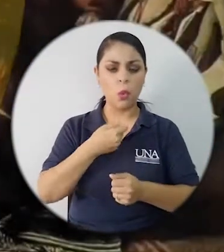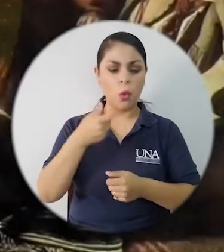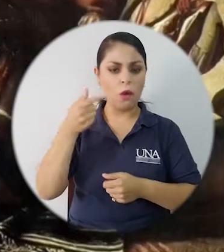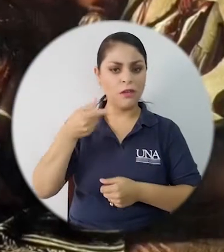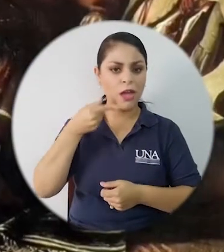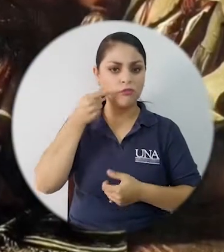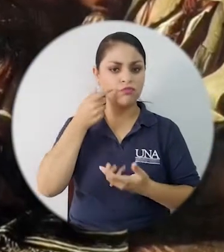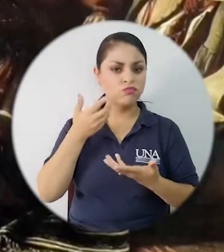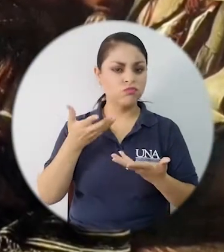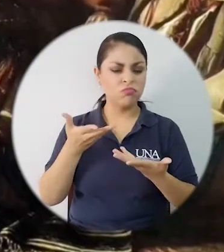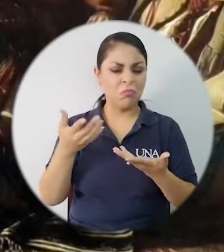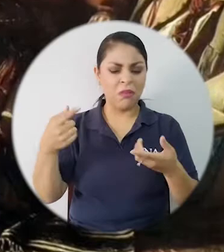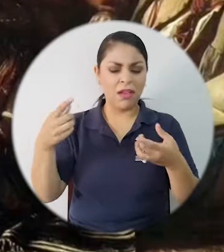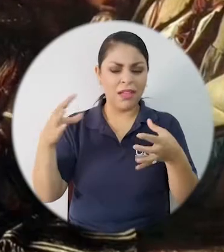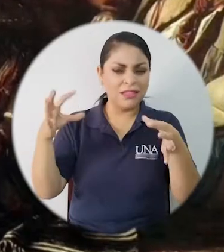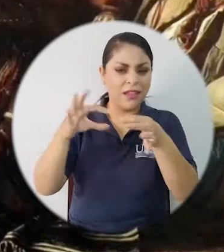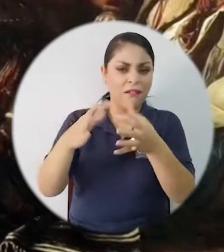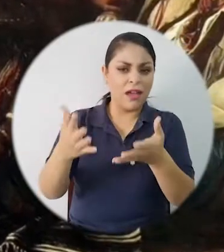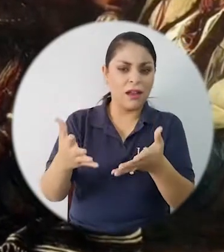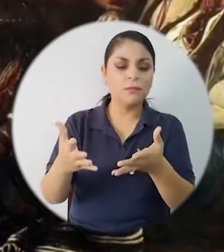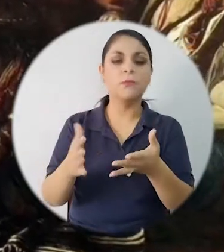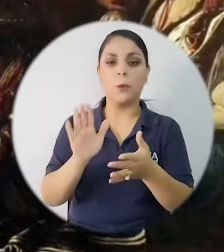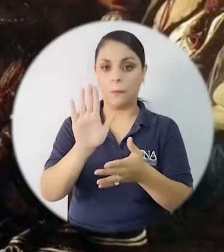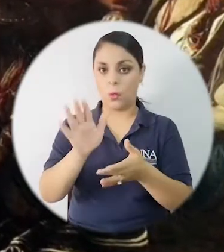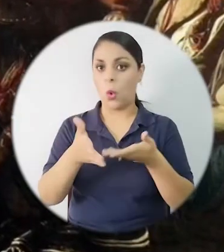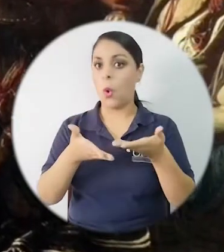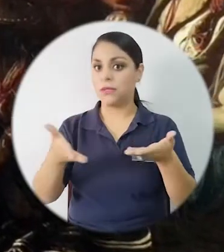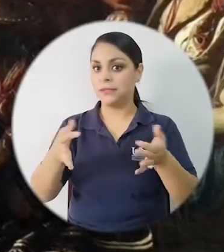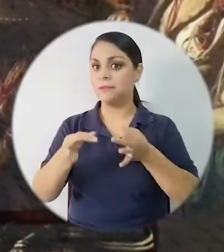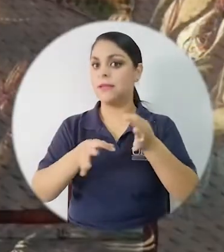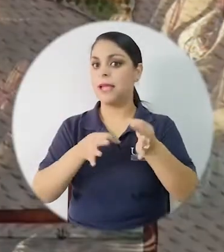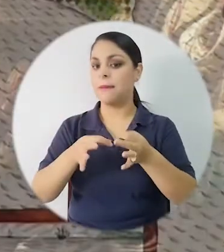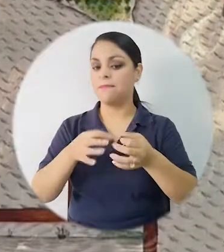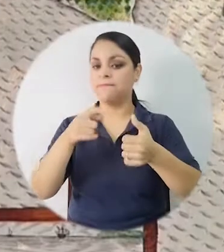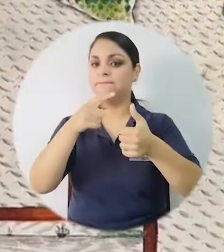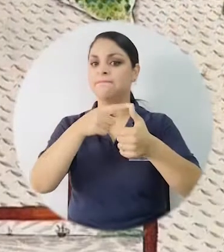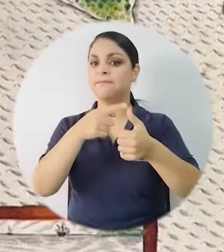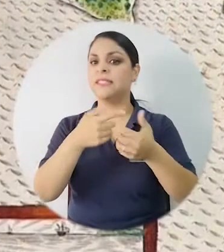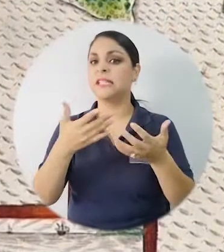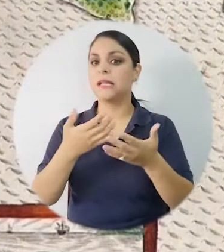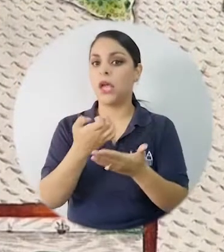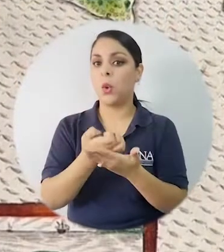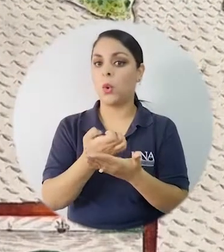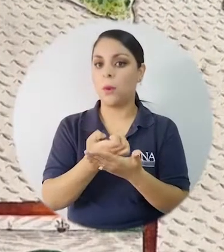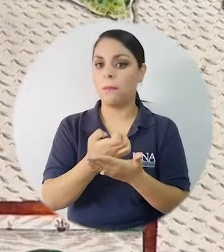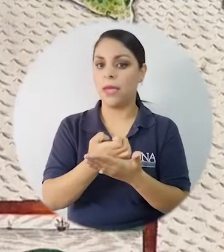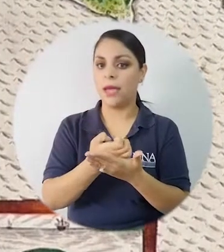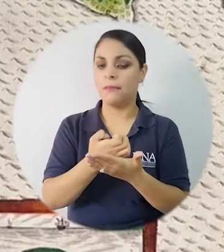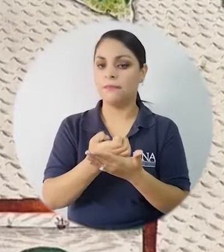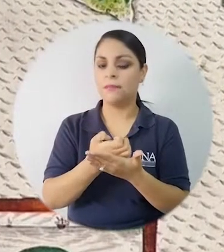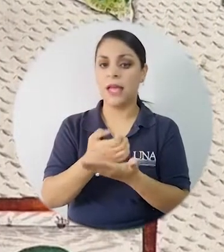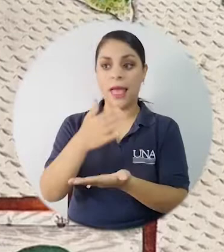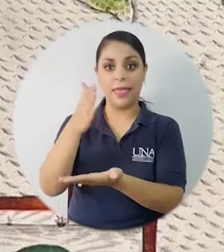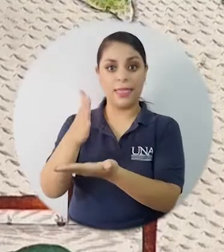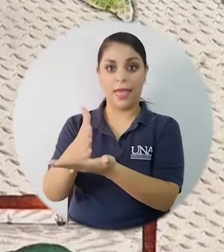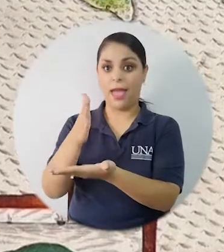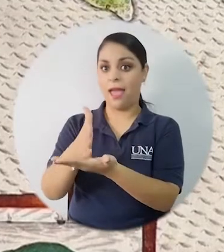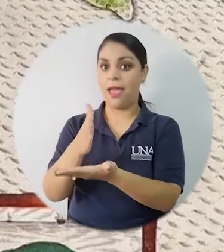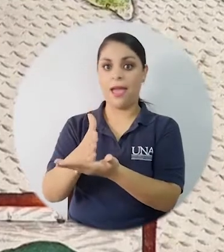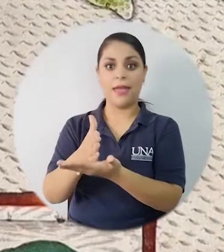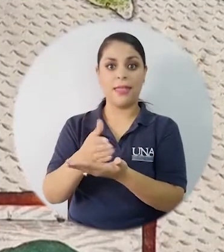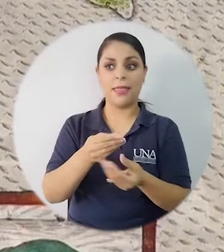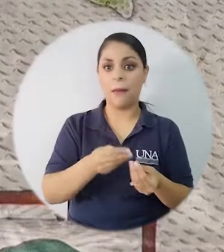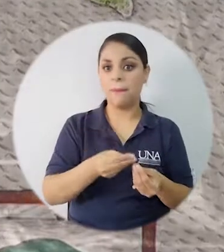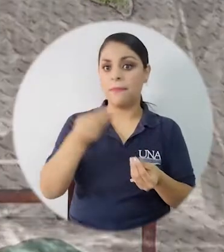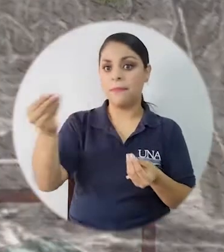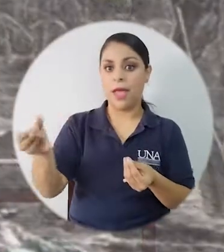varios elementos que lo explican. Por ejemplo, está el económico. Deje de enviar dinero de los